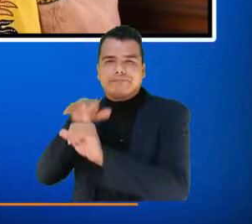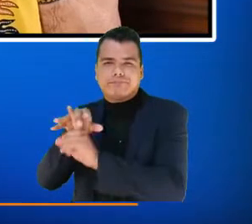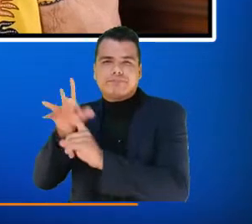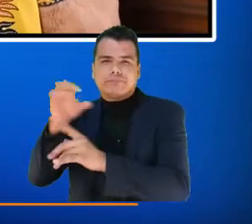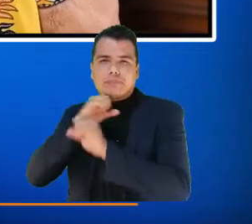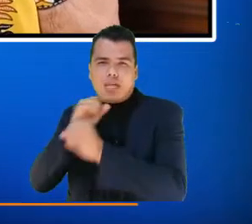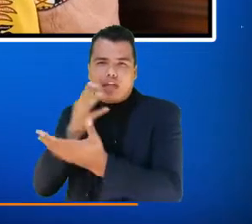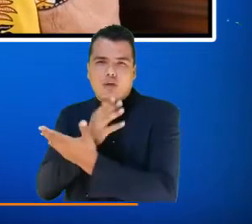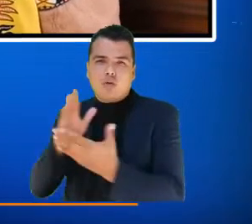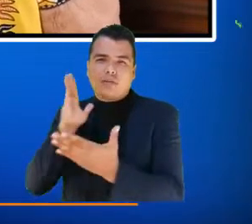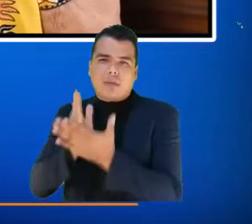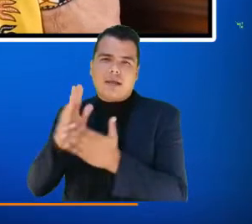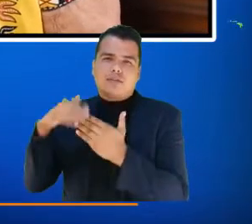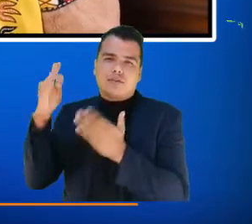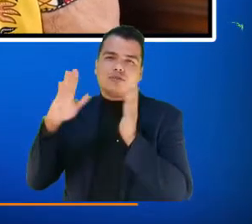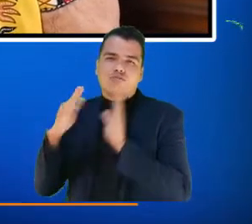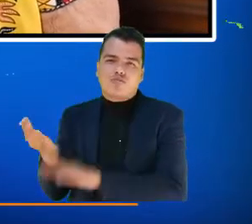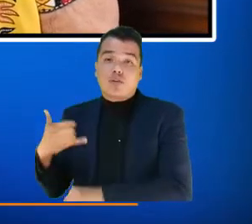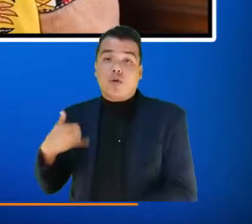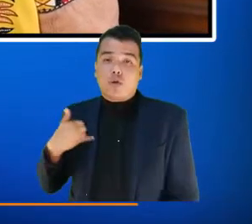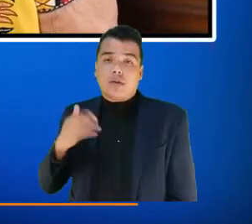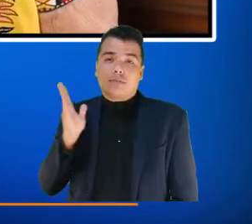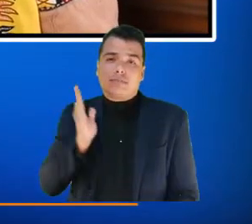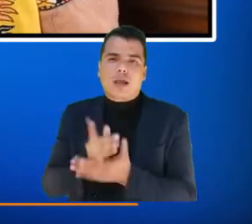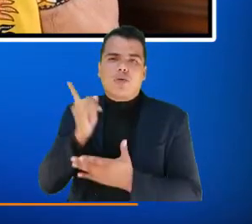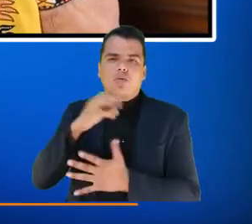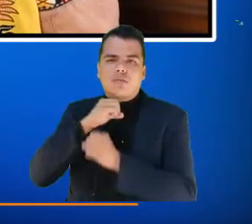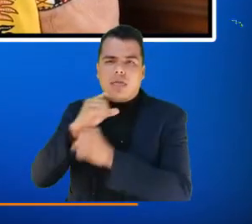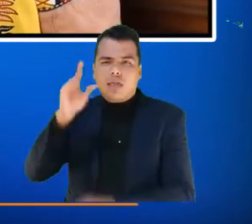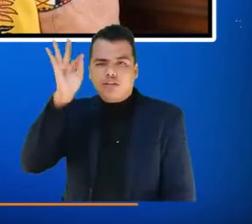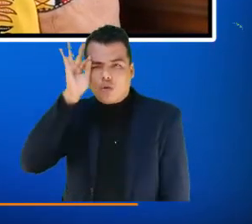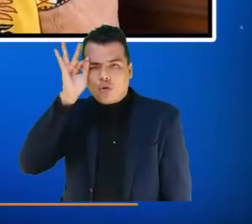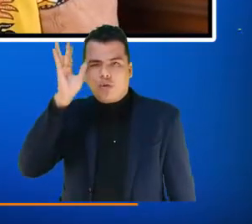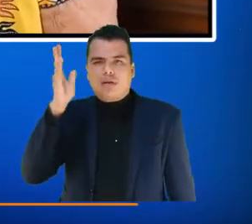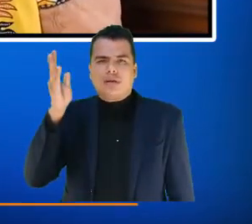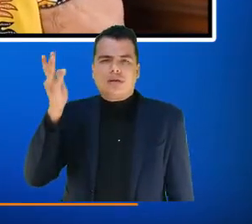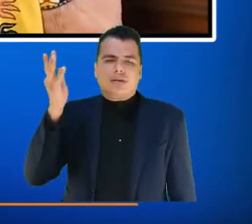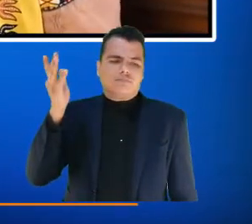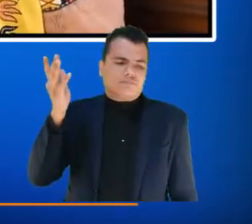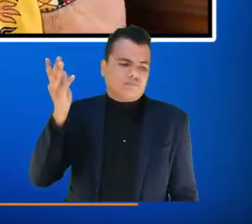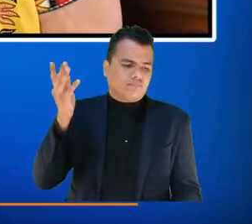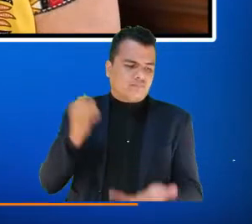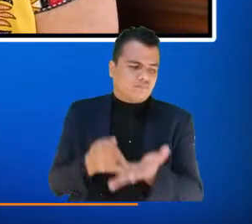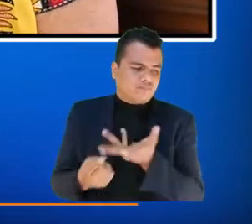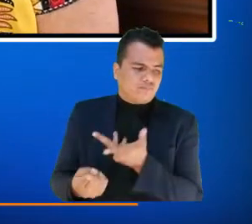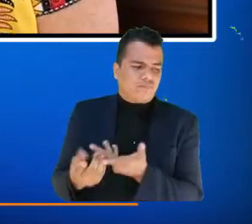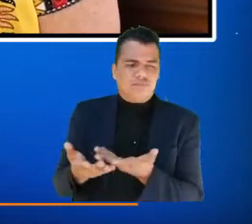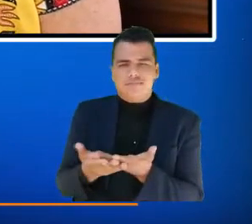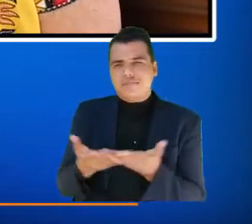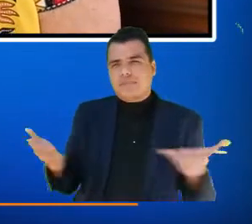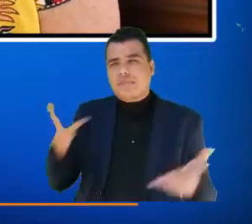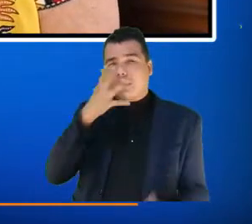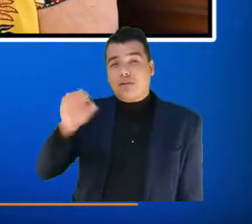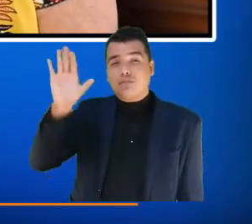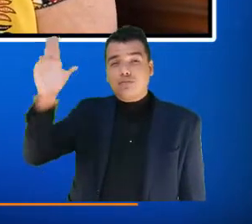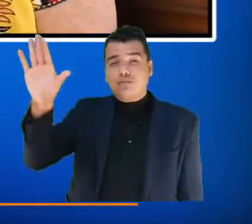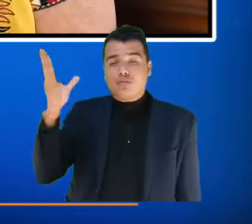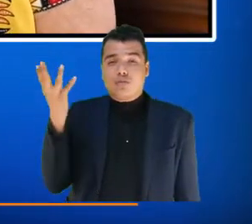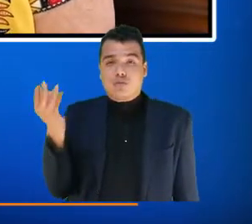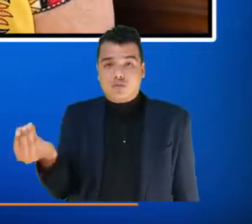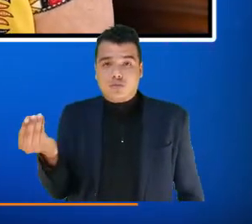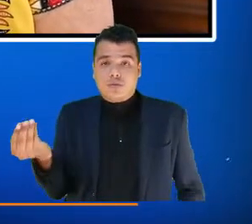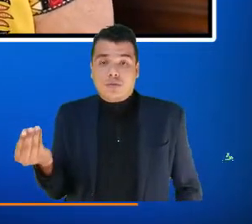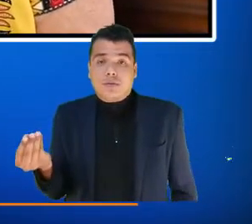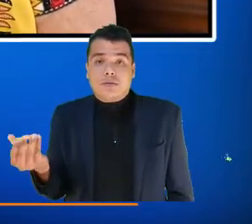esos niños terminan pues metidos en droga, metidos en bandas, en grupos